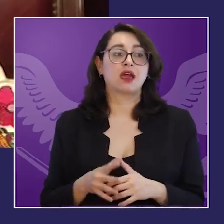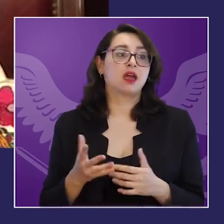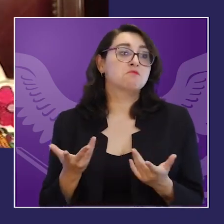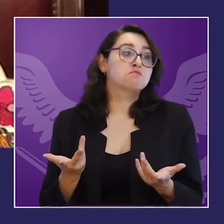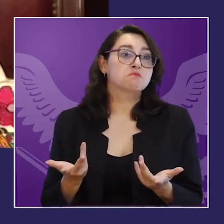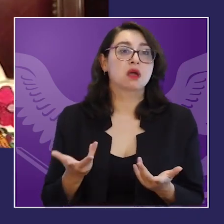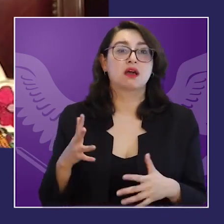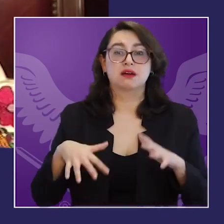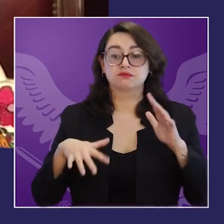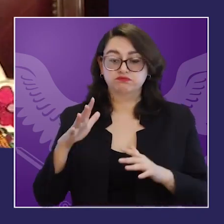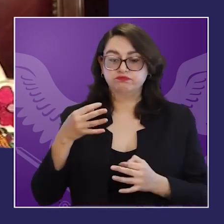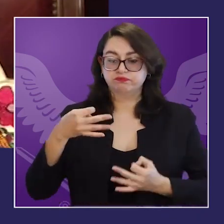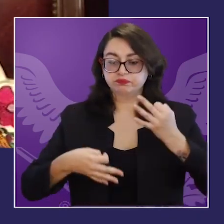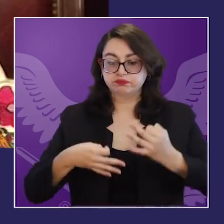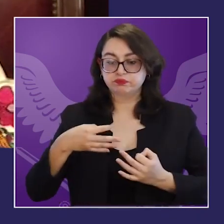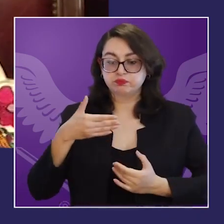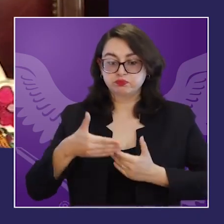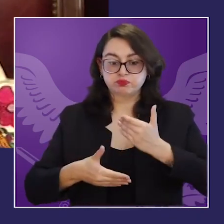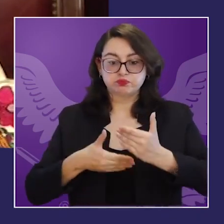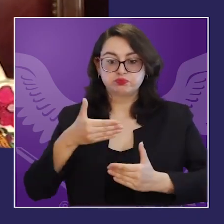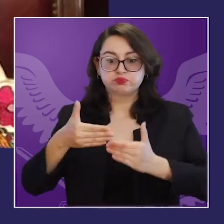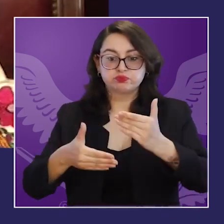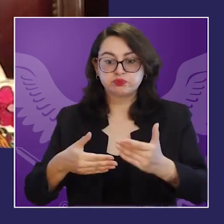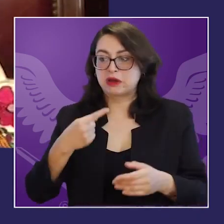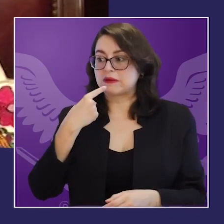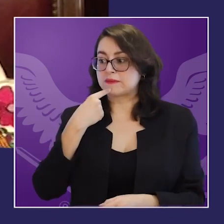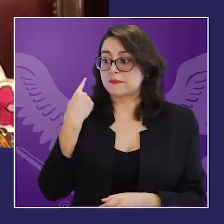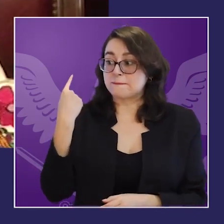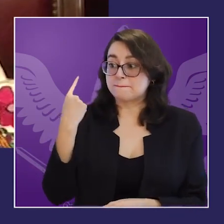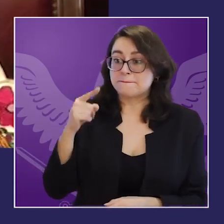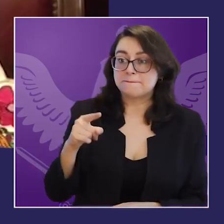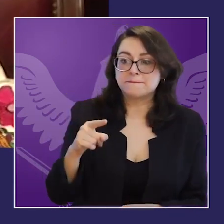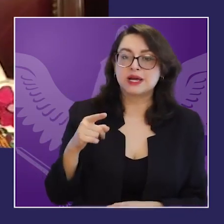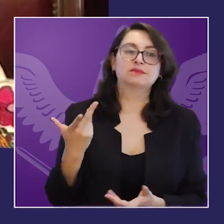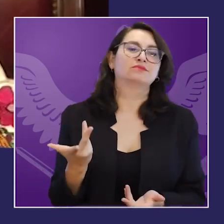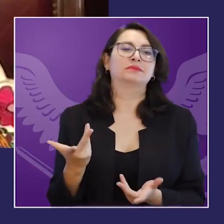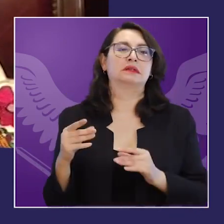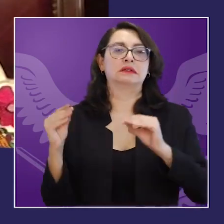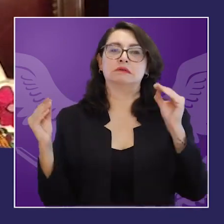el propio proceso judicial hace que si eso se apele, no necesariamente, digamos, hay muchos argumentos